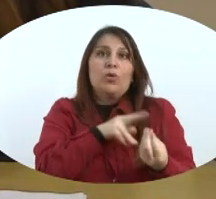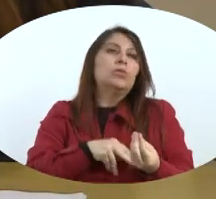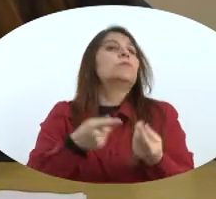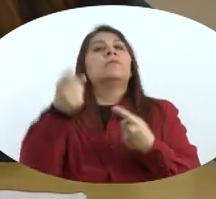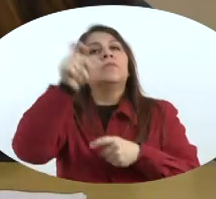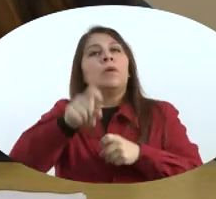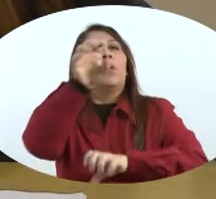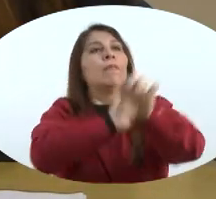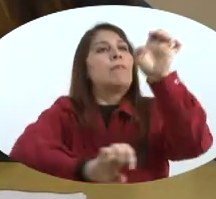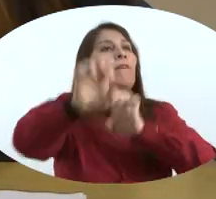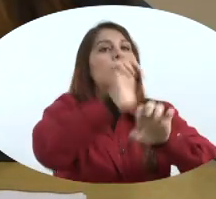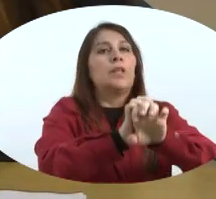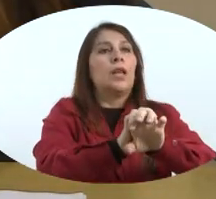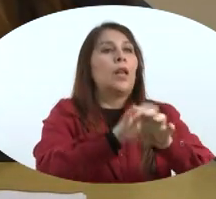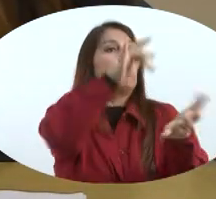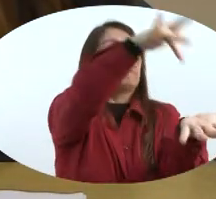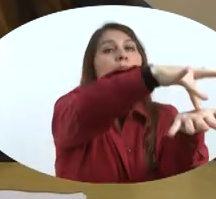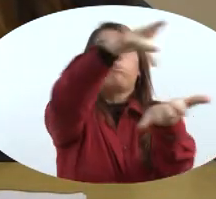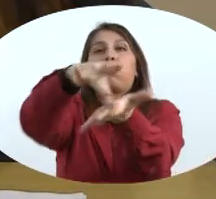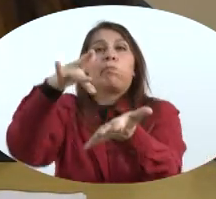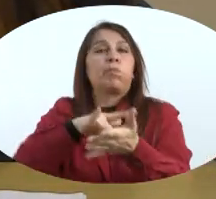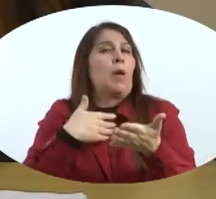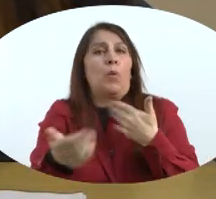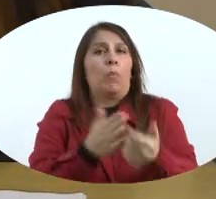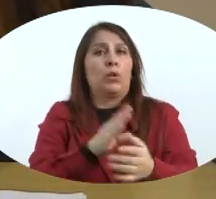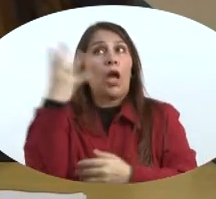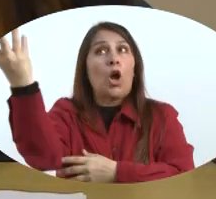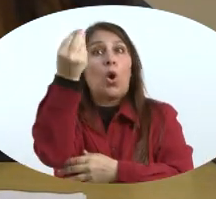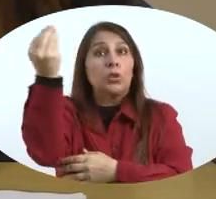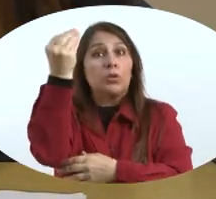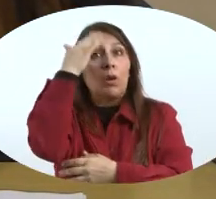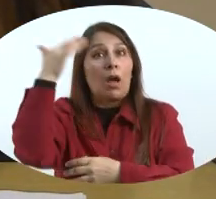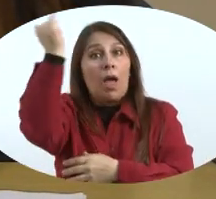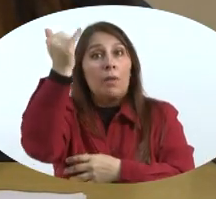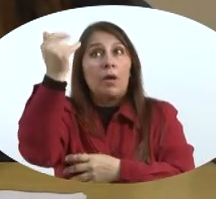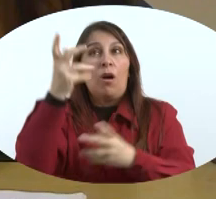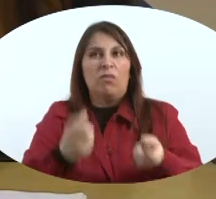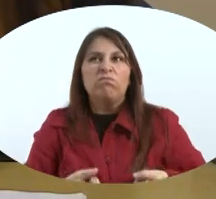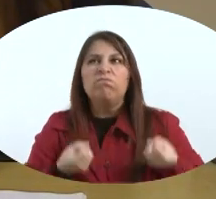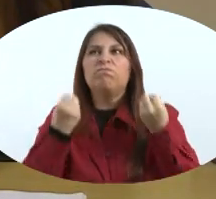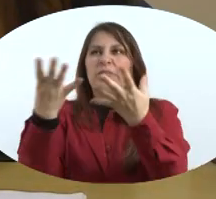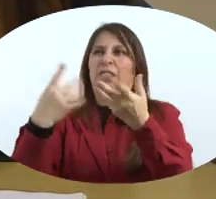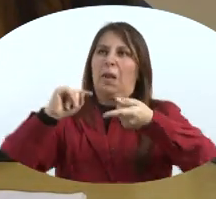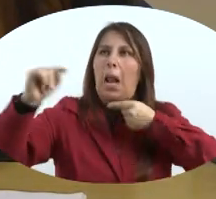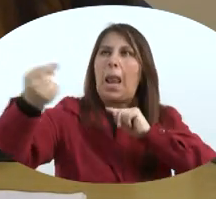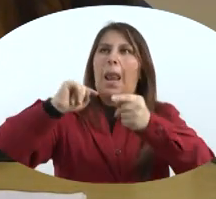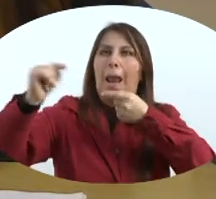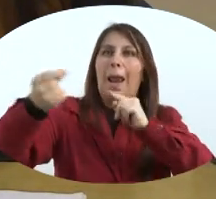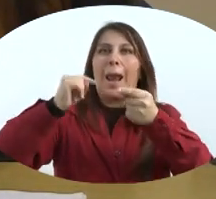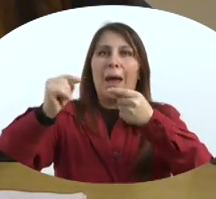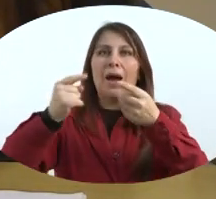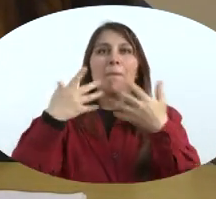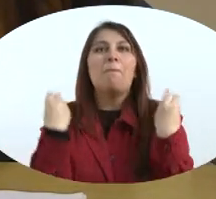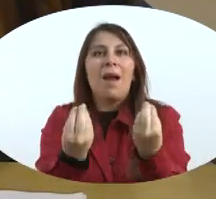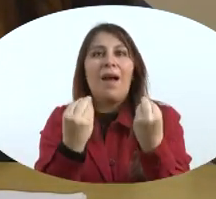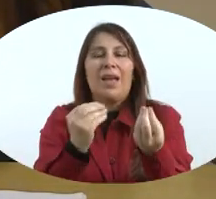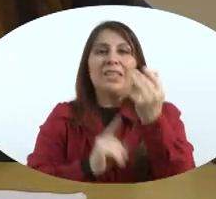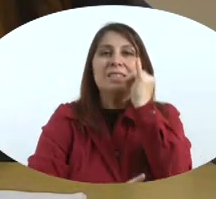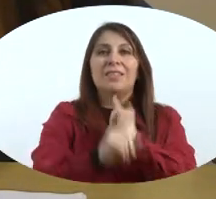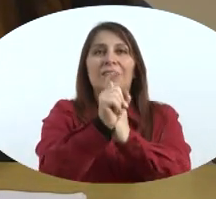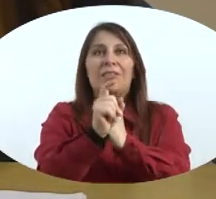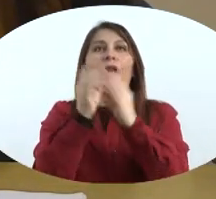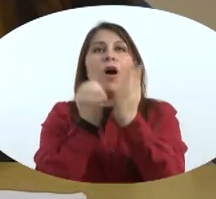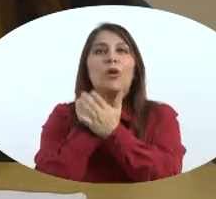lugares donde nos corresponda si es dentro del consejo académico dotar ese consejo académico discusiones científicas que permitan proyectar el